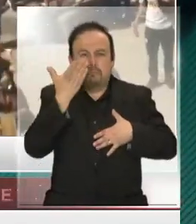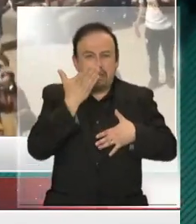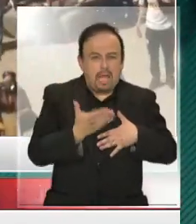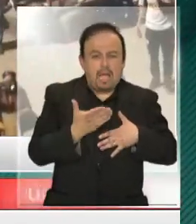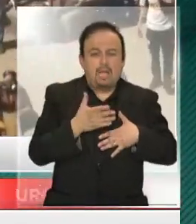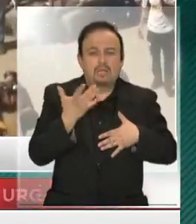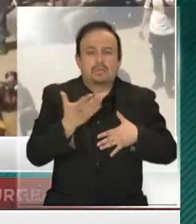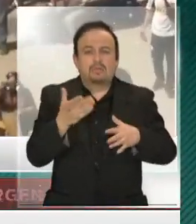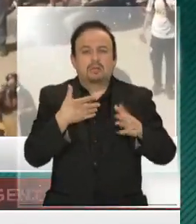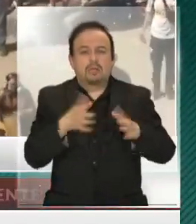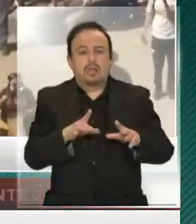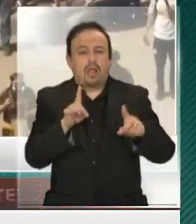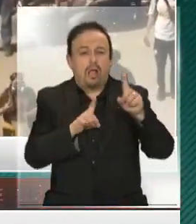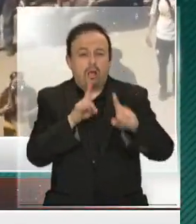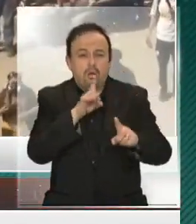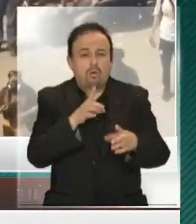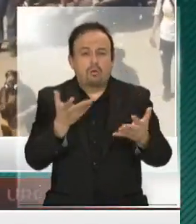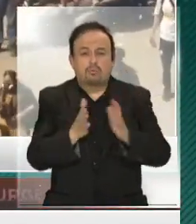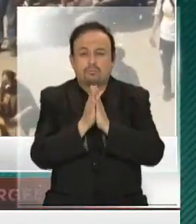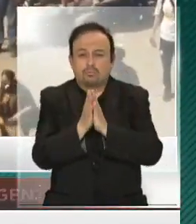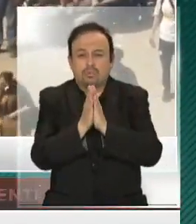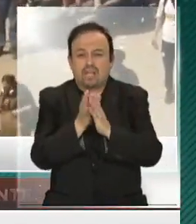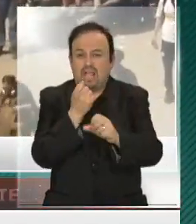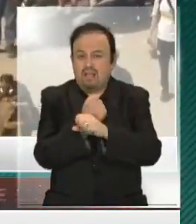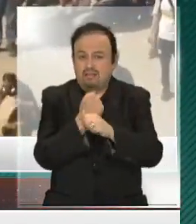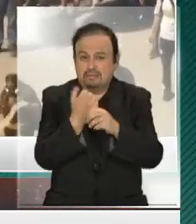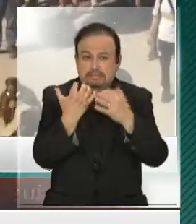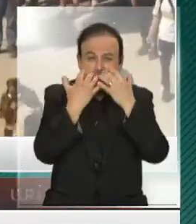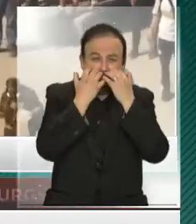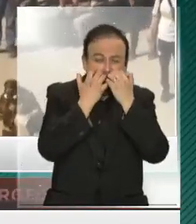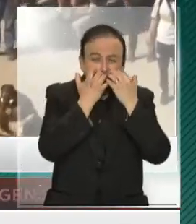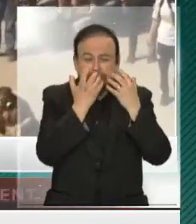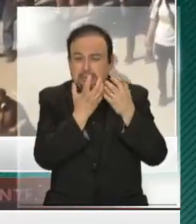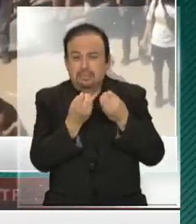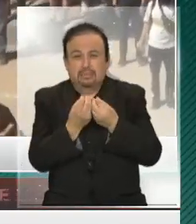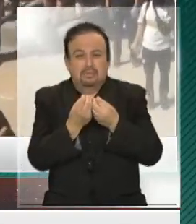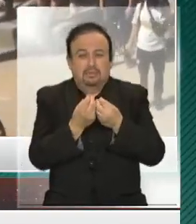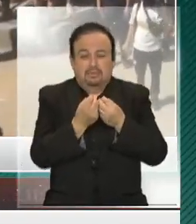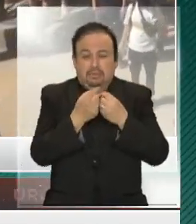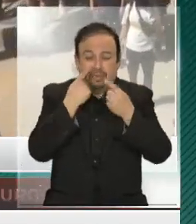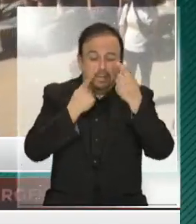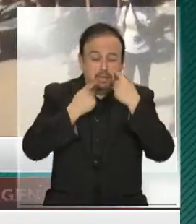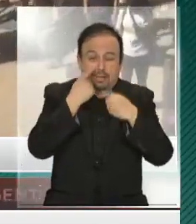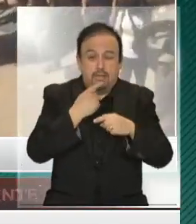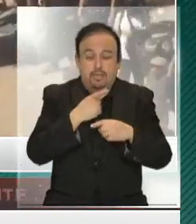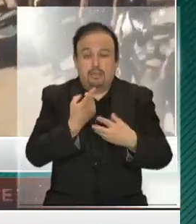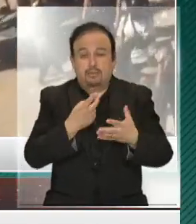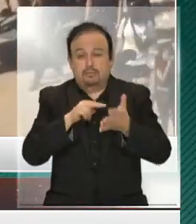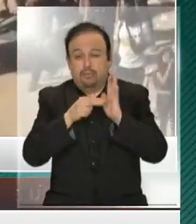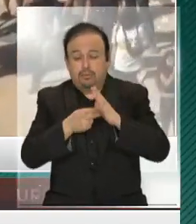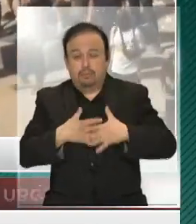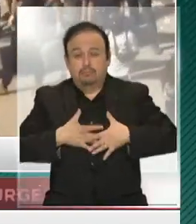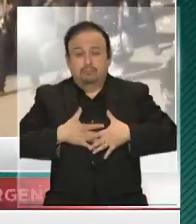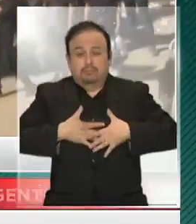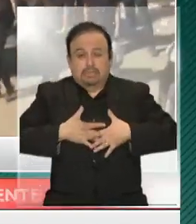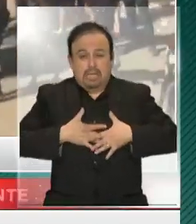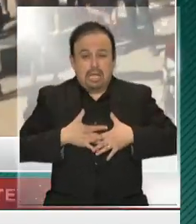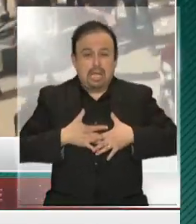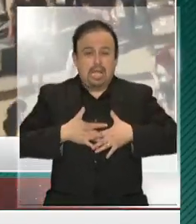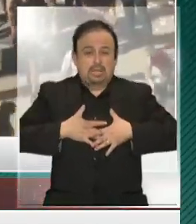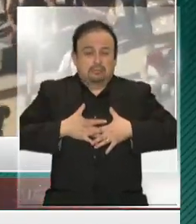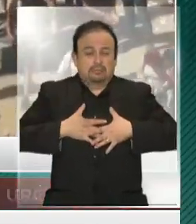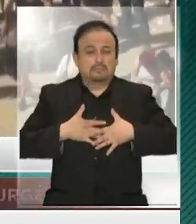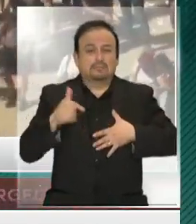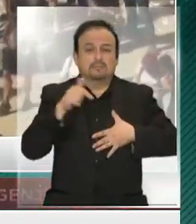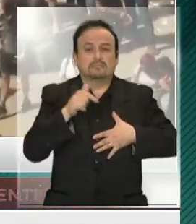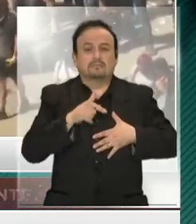enfrentar los elementos disuasivos tu sacar dinero que son escasas y que provocan muchos problemas respiratorios en fin están asistiendo a